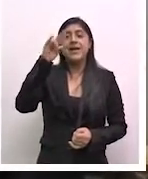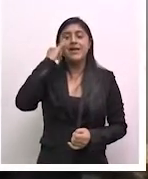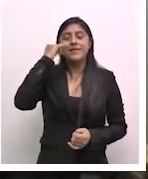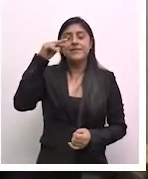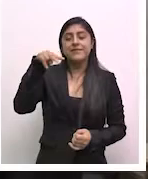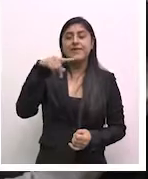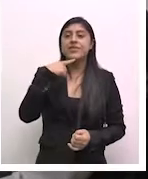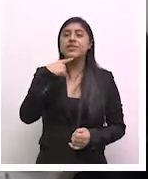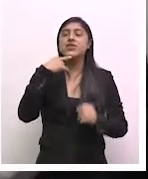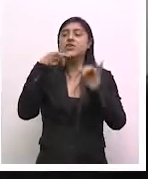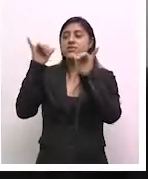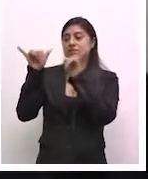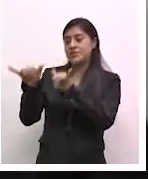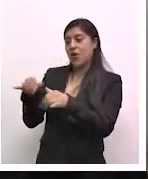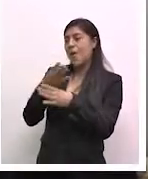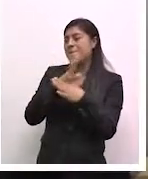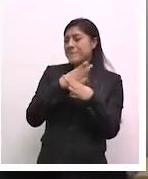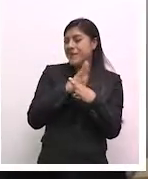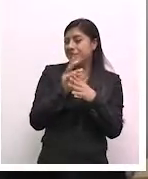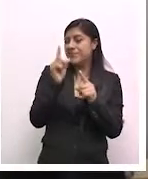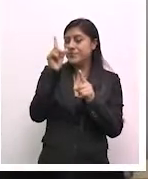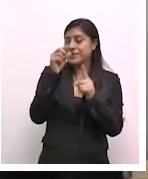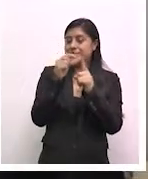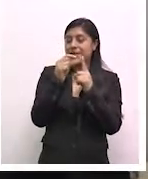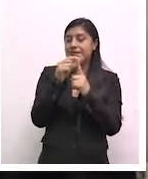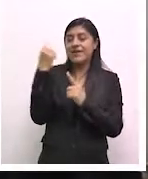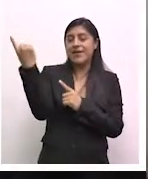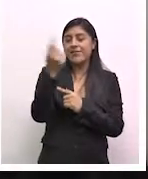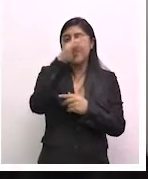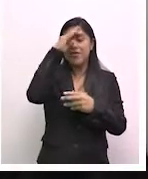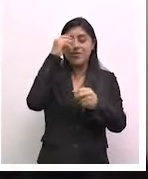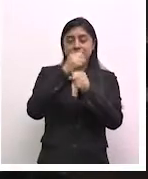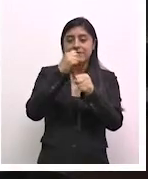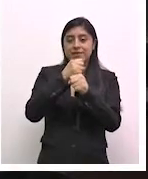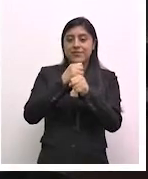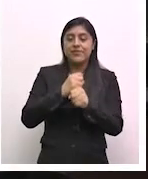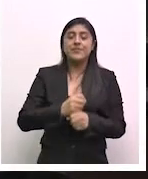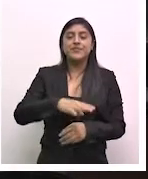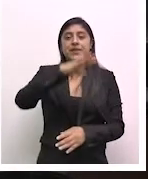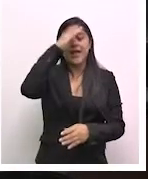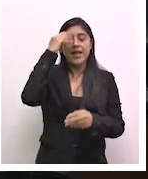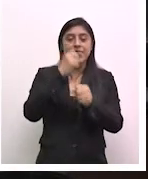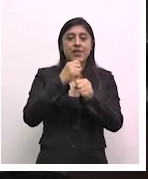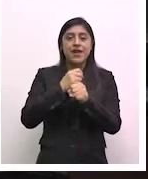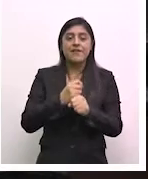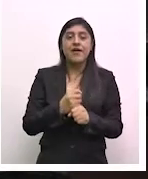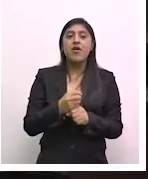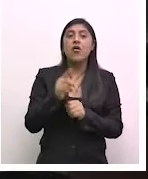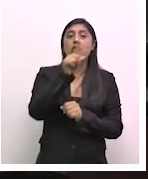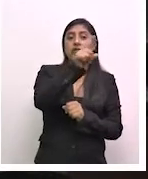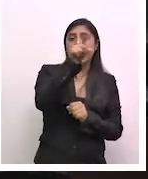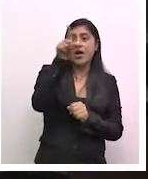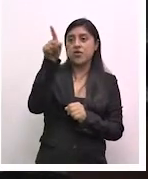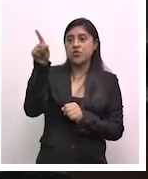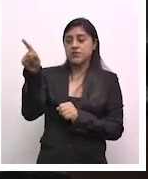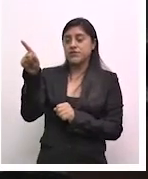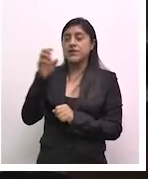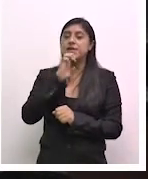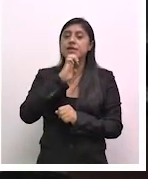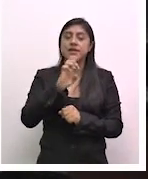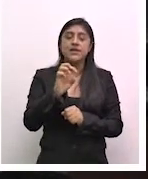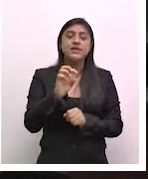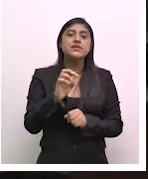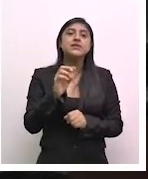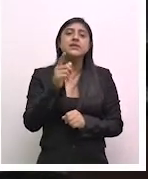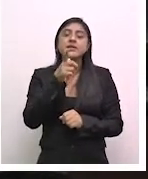estas palabras a todos los empleados del registro nacional de las personas el trabajo de ustedes el buen trabajo es el que los va a recomendar